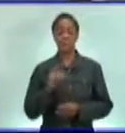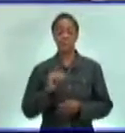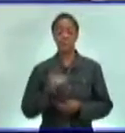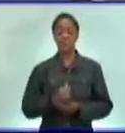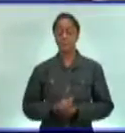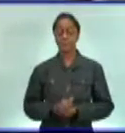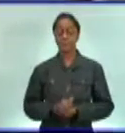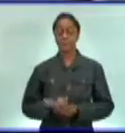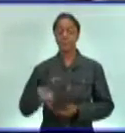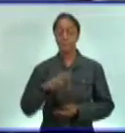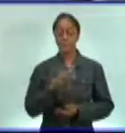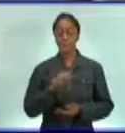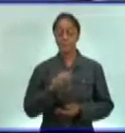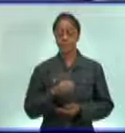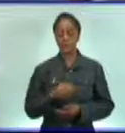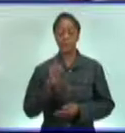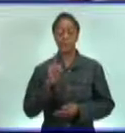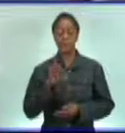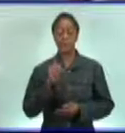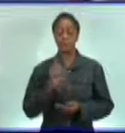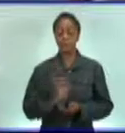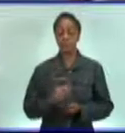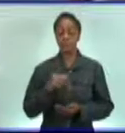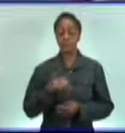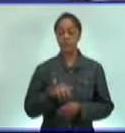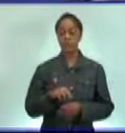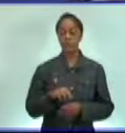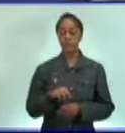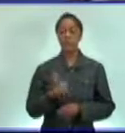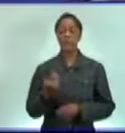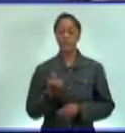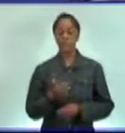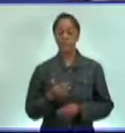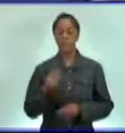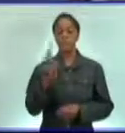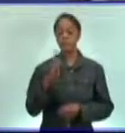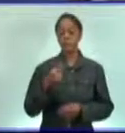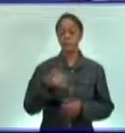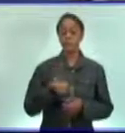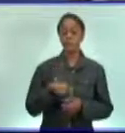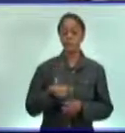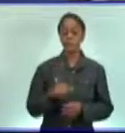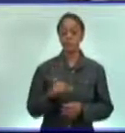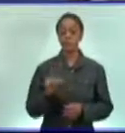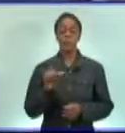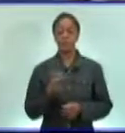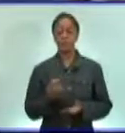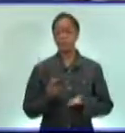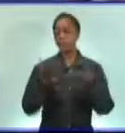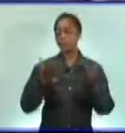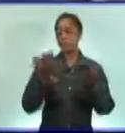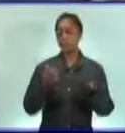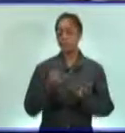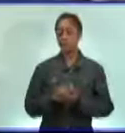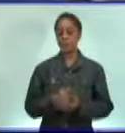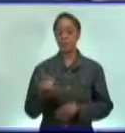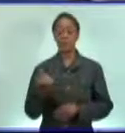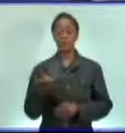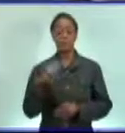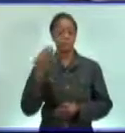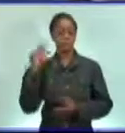determinar que la célula procariota presenta un núcleo muy poco desarrollado,